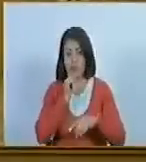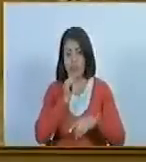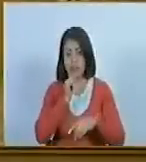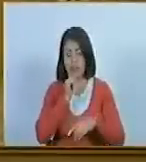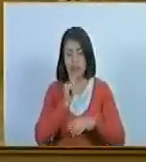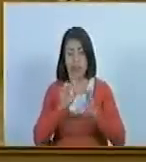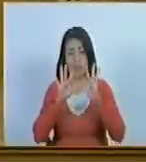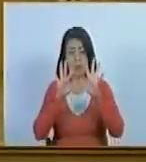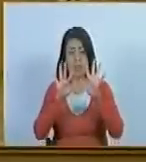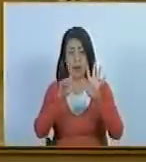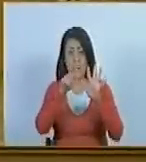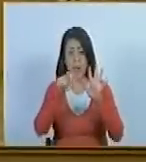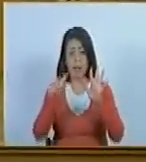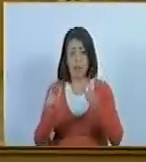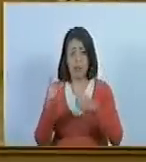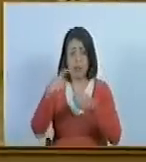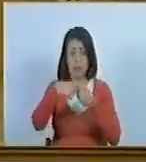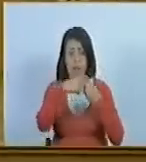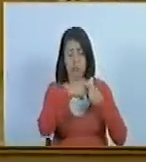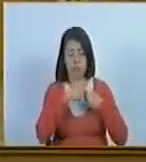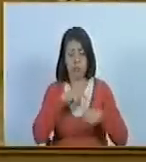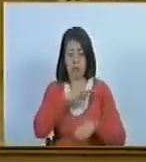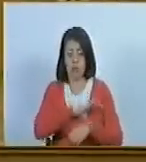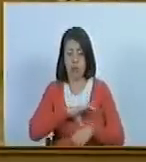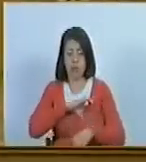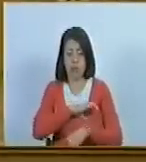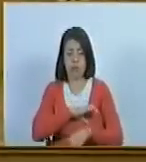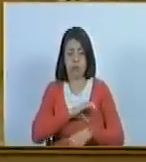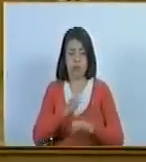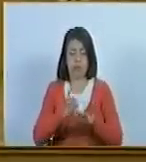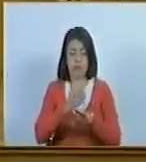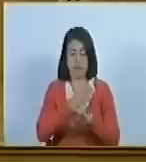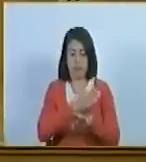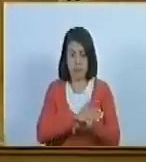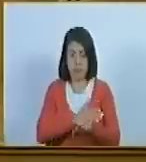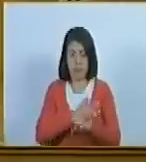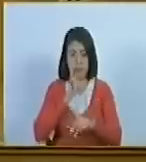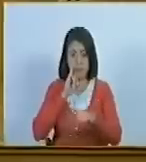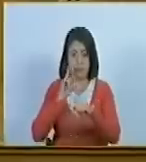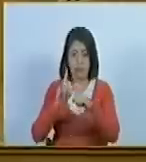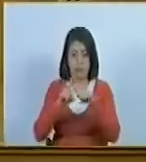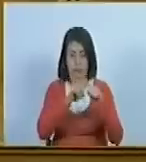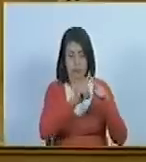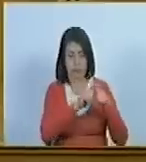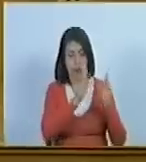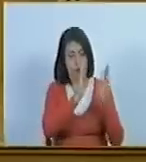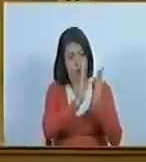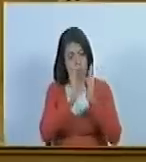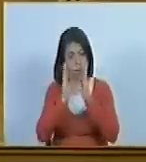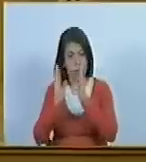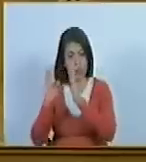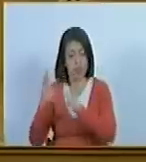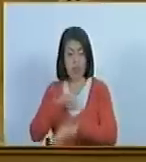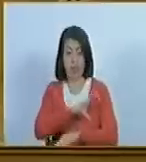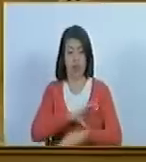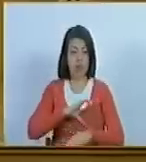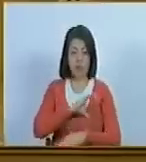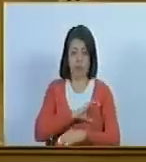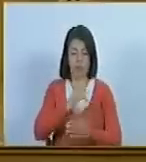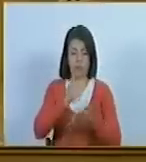los 10 ciudadanos que se incorporan a esta comisión preliminar para definitivamente estructurar el comité